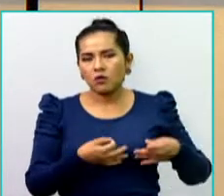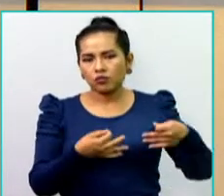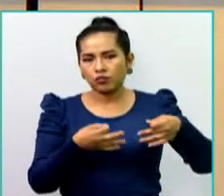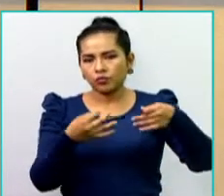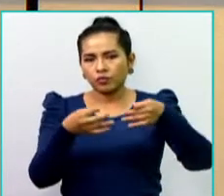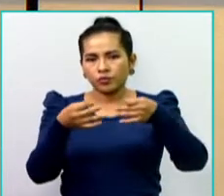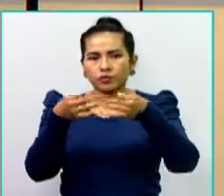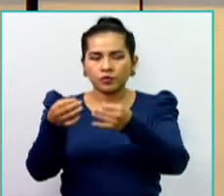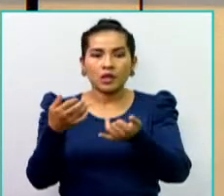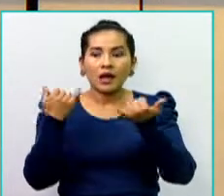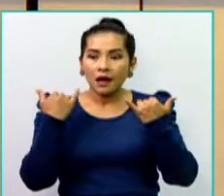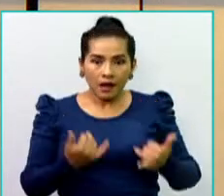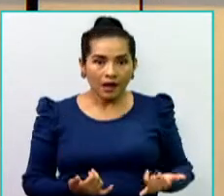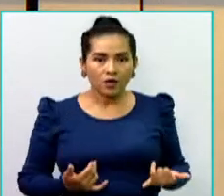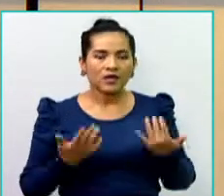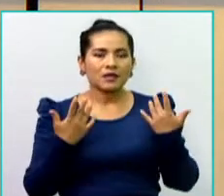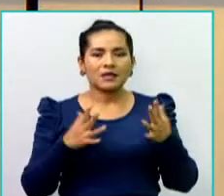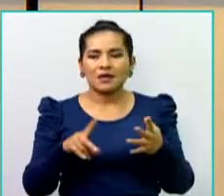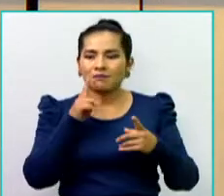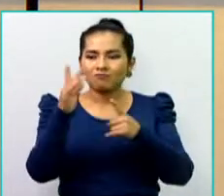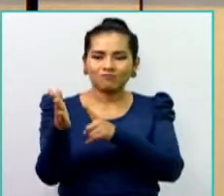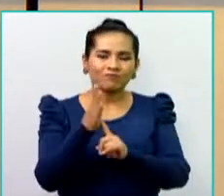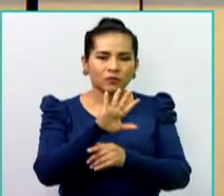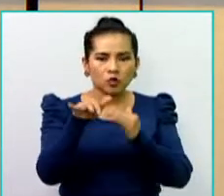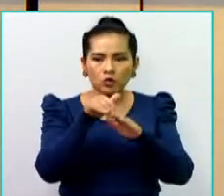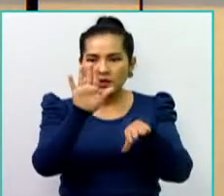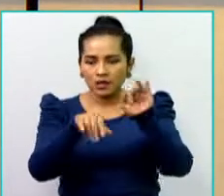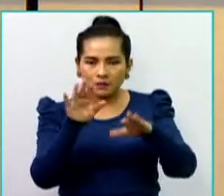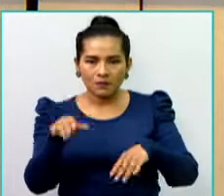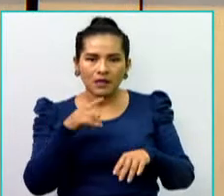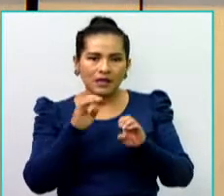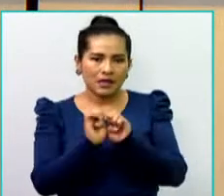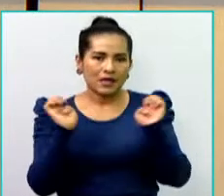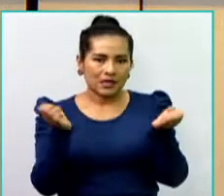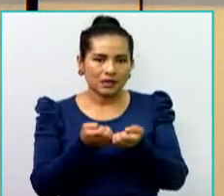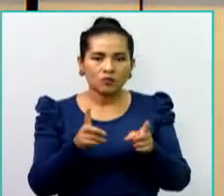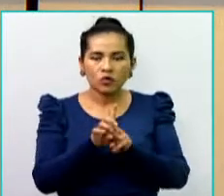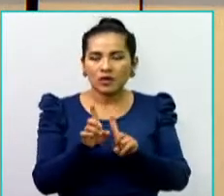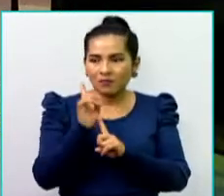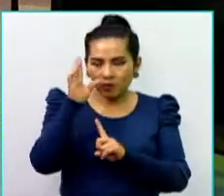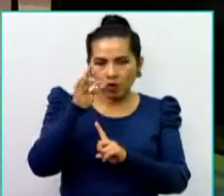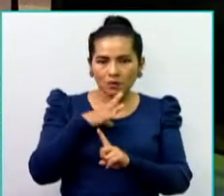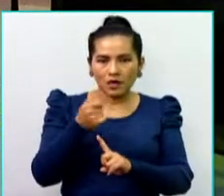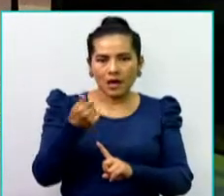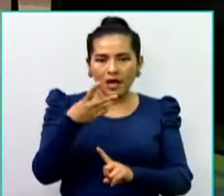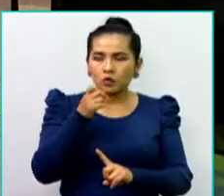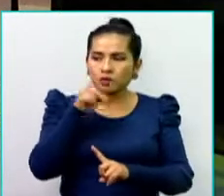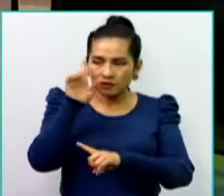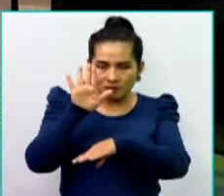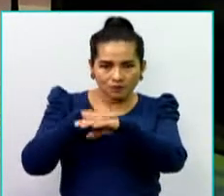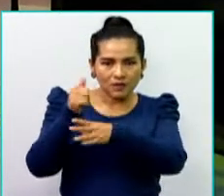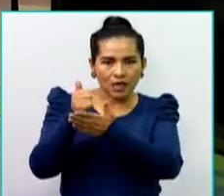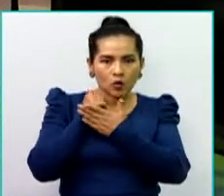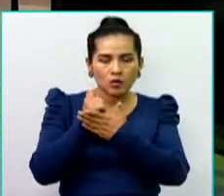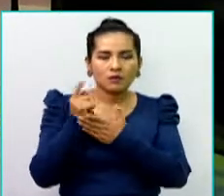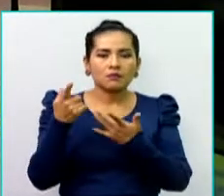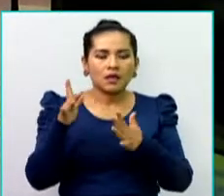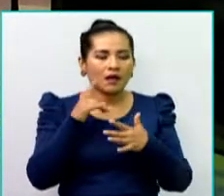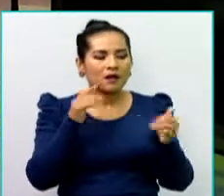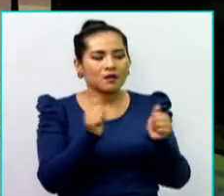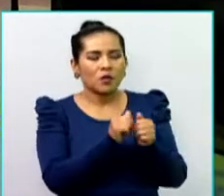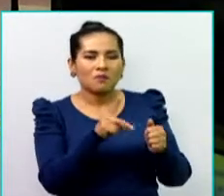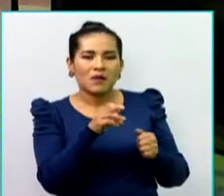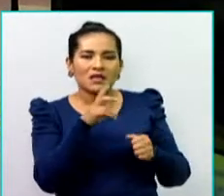todo el equipo y llaman a Agustín para que lo pueda adaptar con Percy y dirigir. Recordemos que